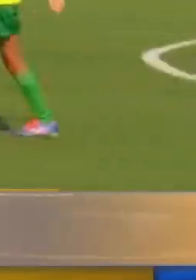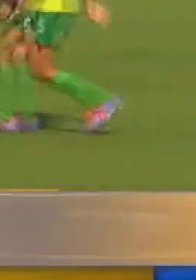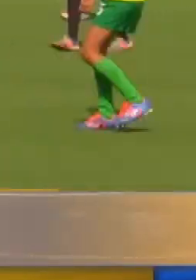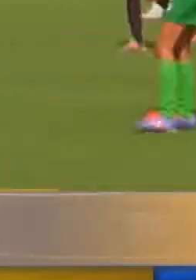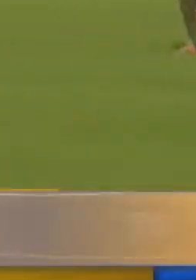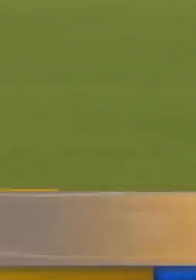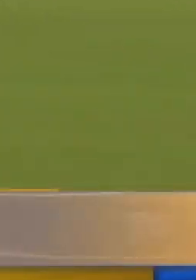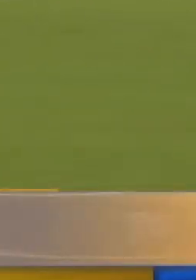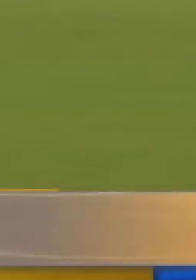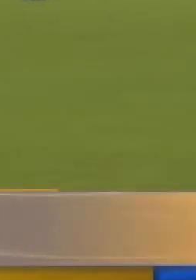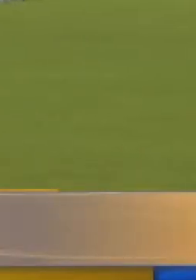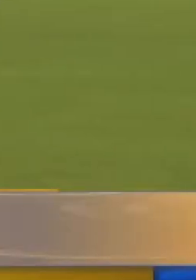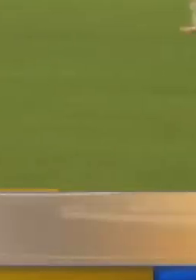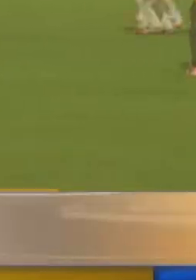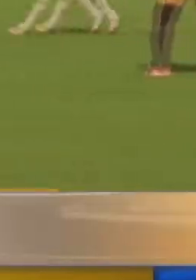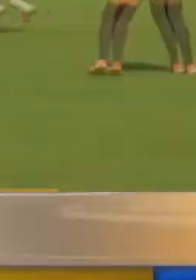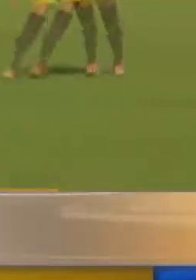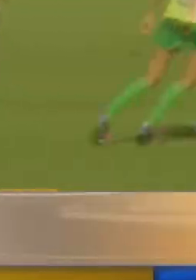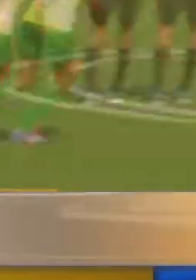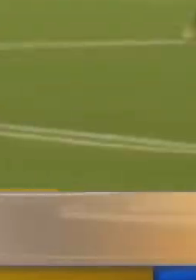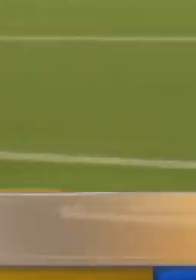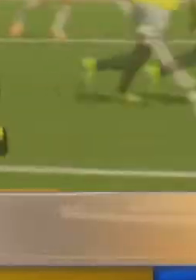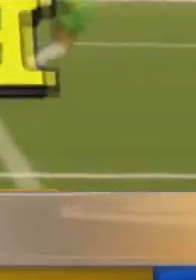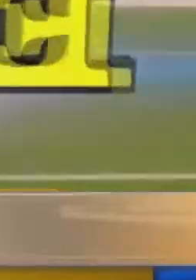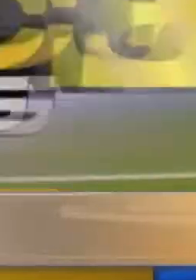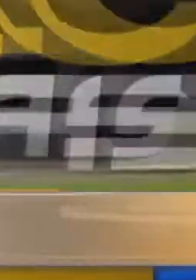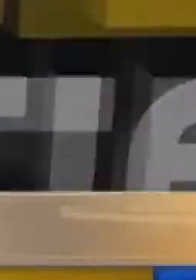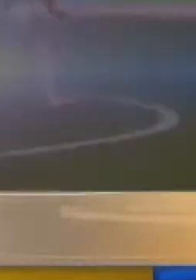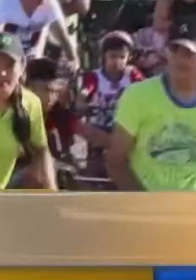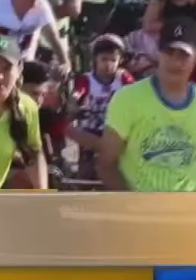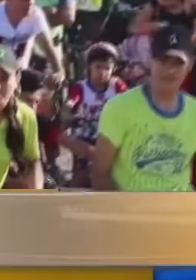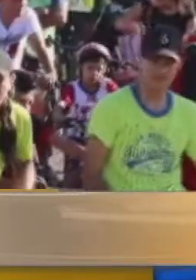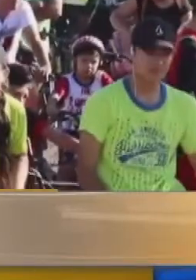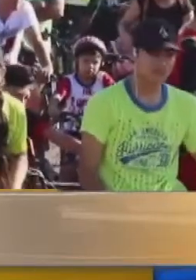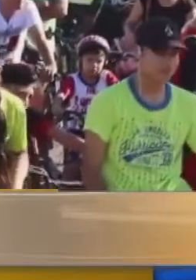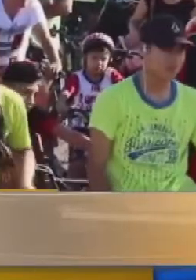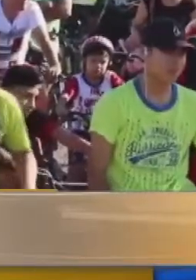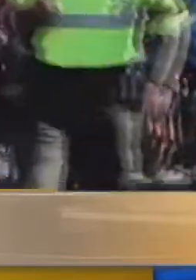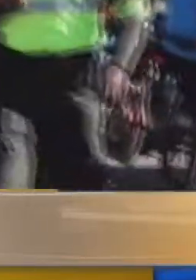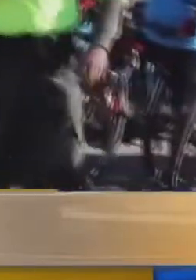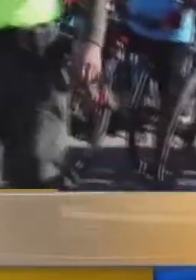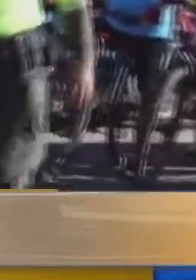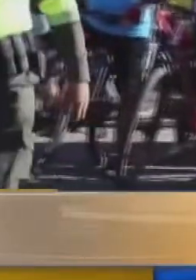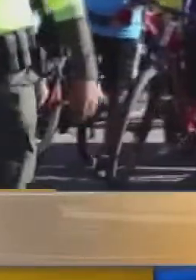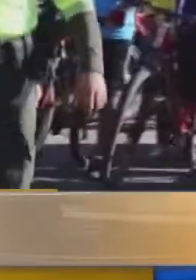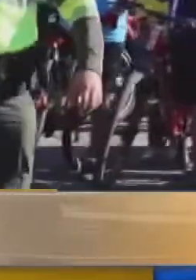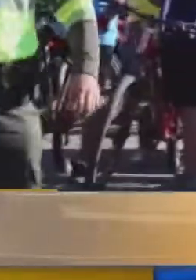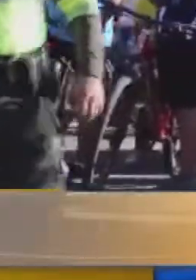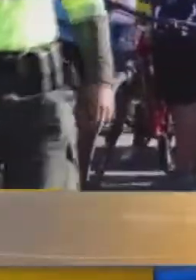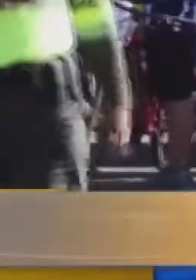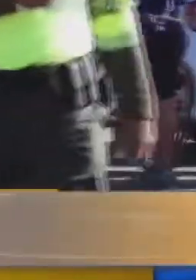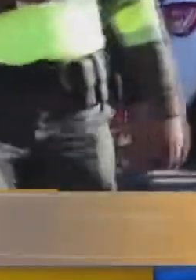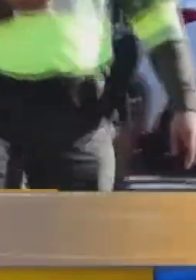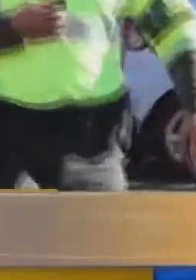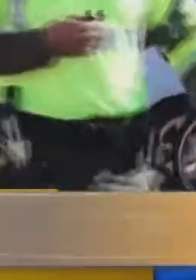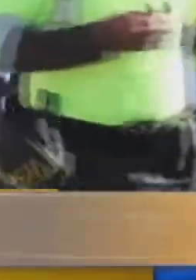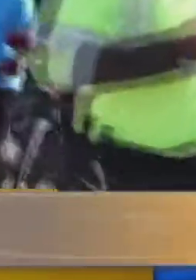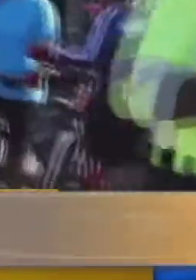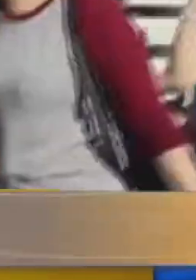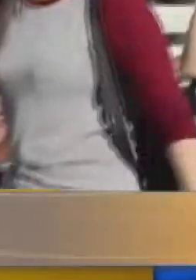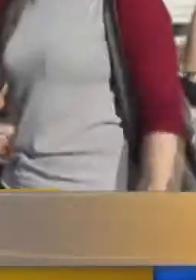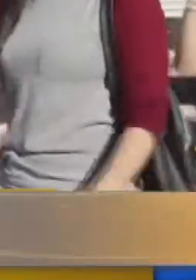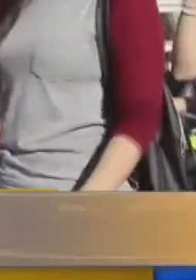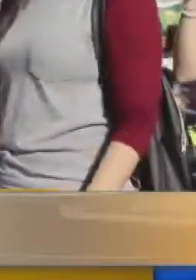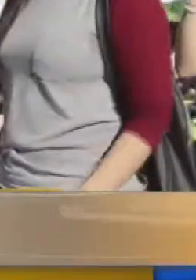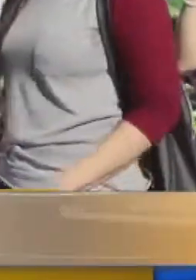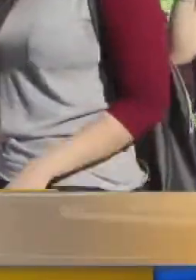la cancha de Cotraeco tienen lugar las prácticas deportivas. Y al cierre, se cumplió Ciclo Ruta, actividad convocada por la